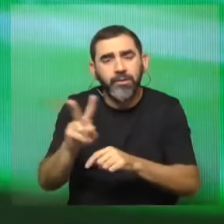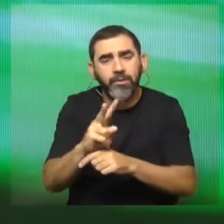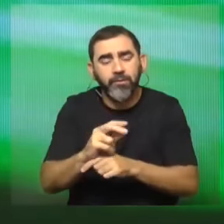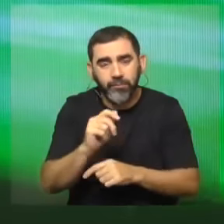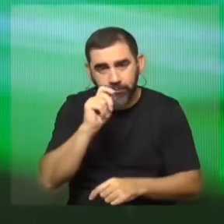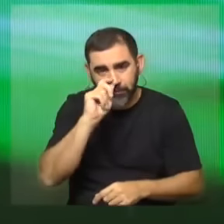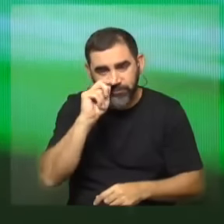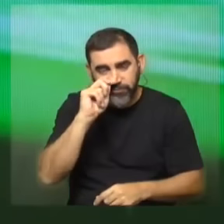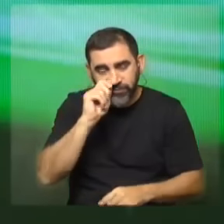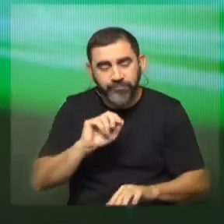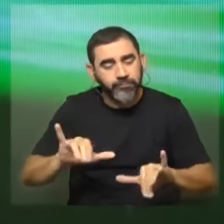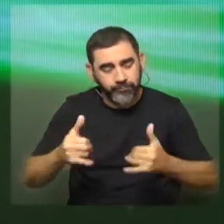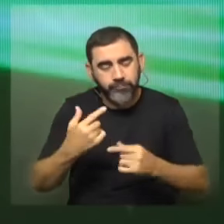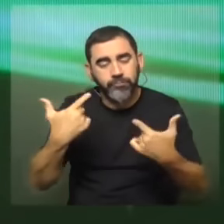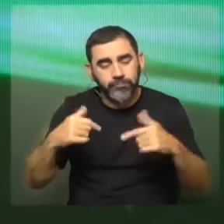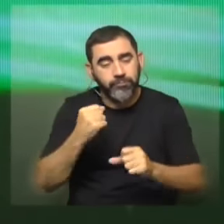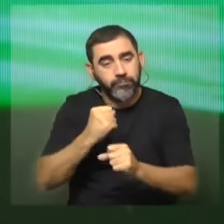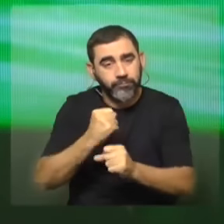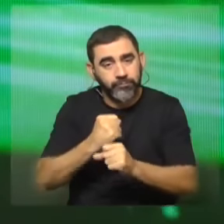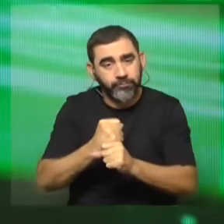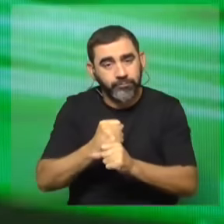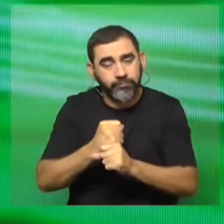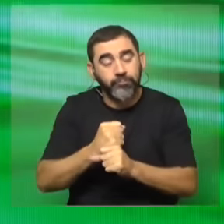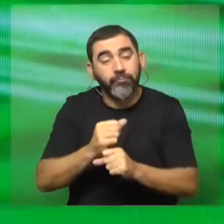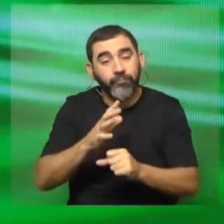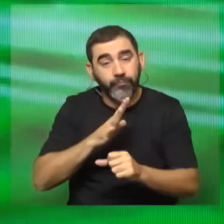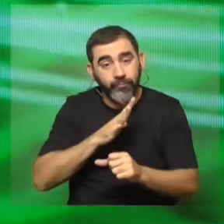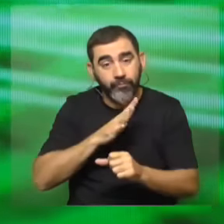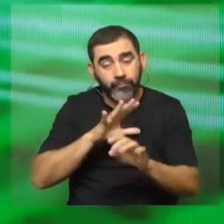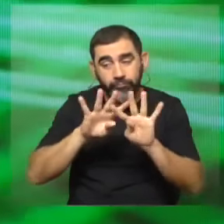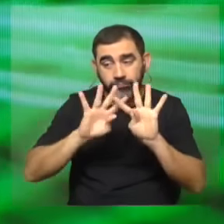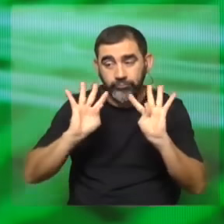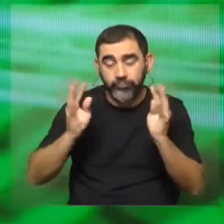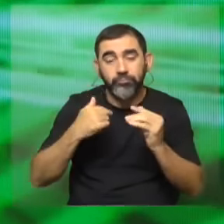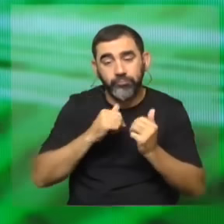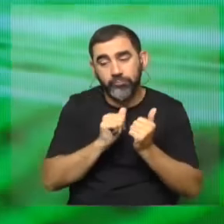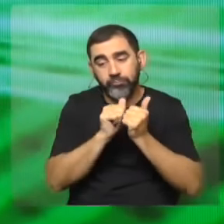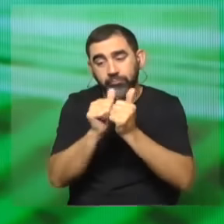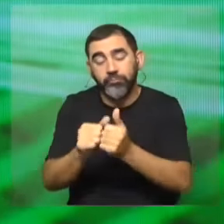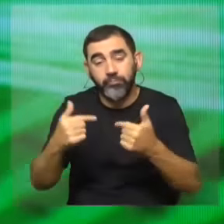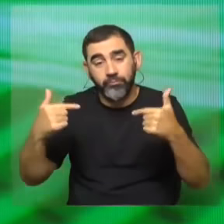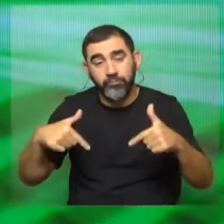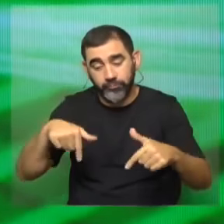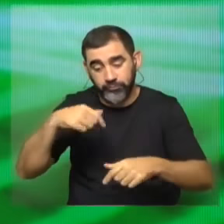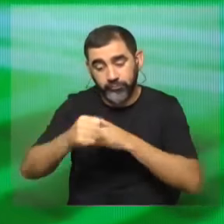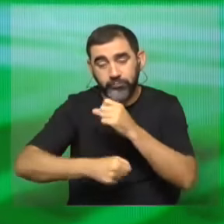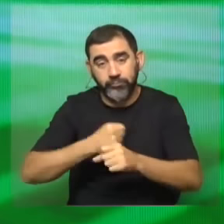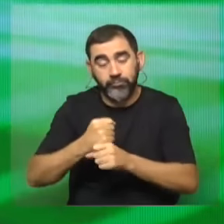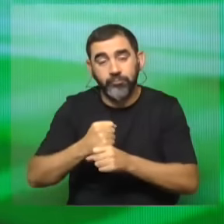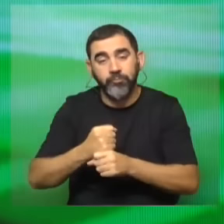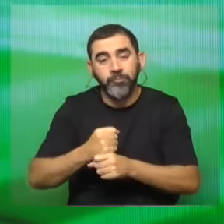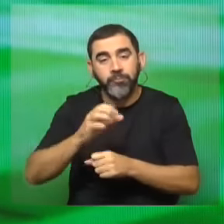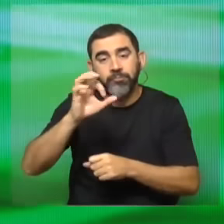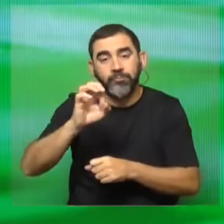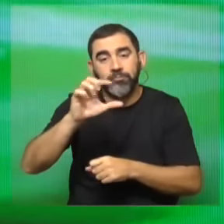sí de hecho lo ha hecho el exterior el interior tiene un operativo que yo Acompañé el ministro este año allí a solí a hacer el